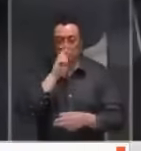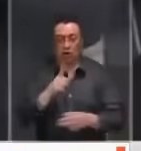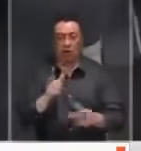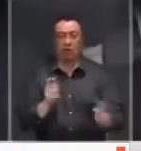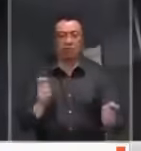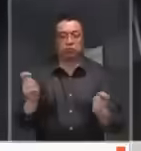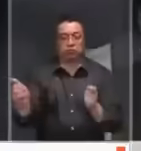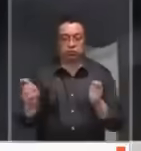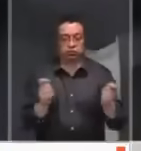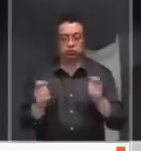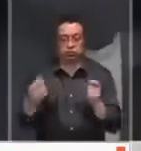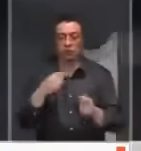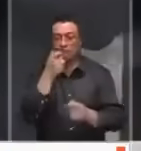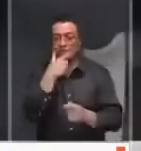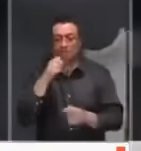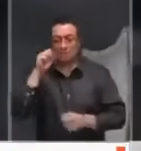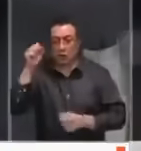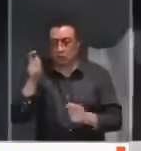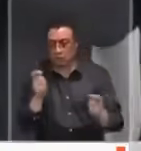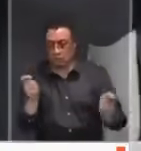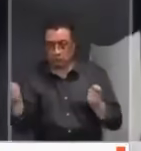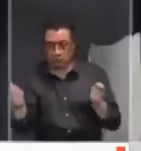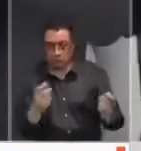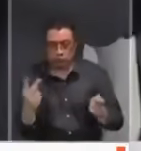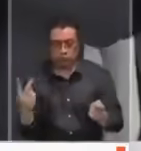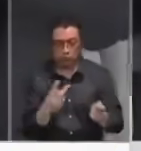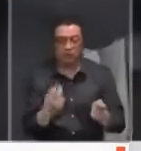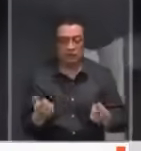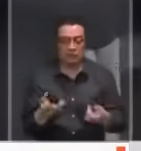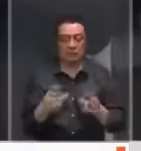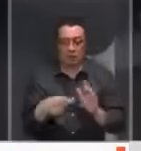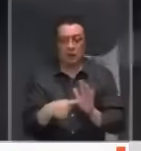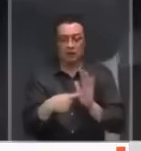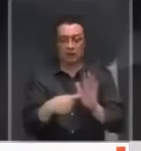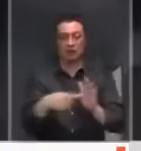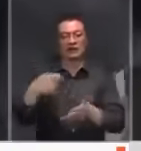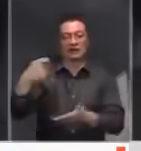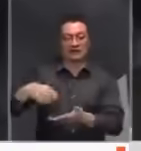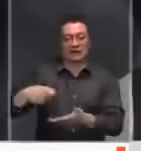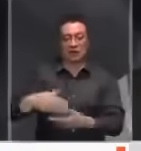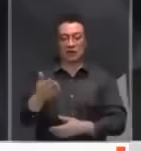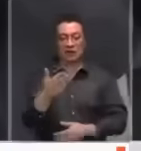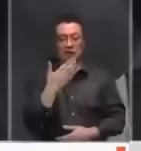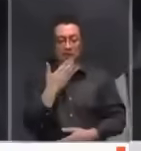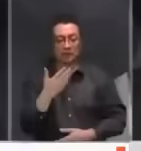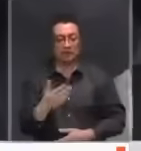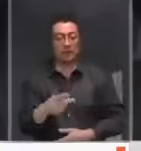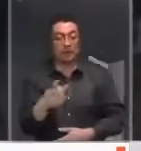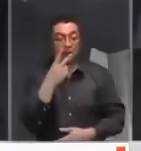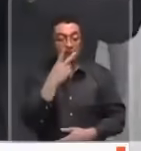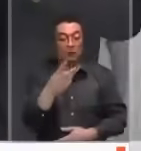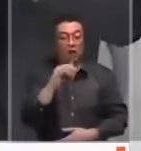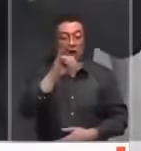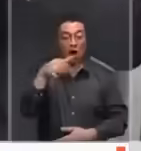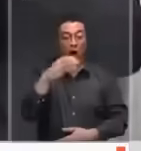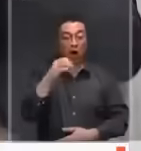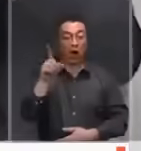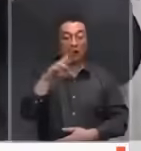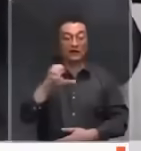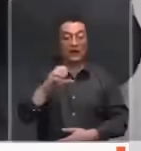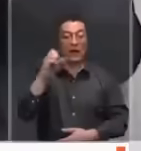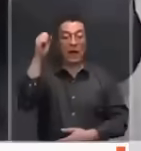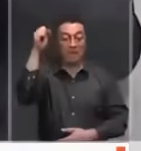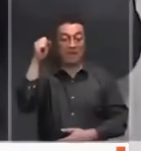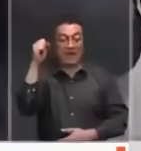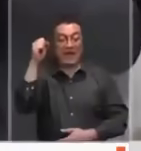presidente Gabriel Boric. La acusación que llevó adelante Gabriel Boric, además, con la presentación finalmente en el Senado. Ahí estamos viendo a José Piñera, entiendo, ¿no? Parece que